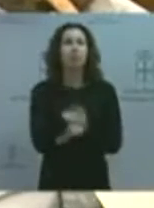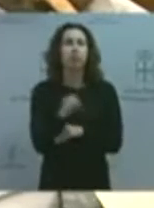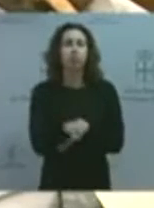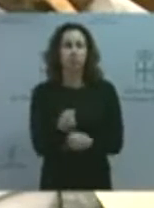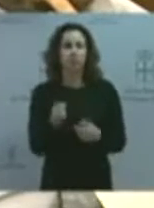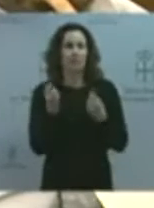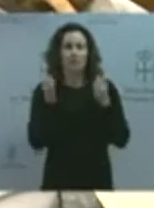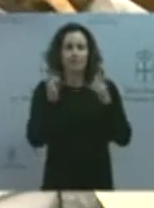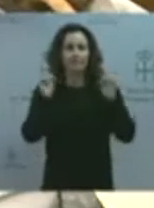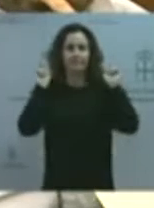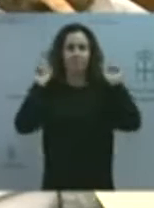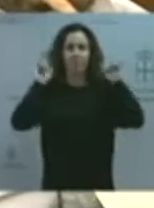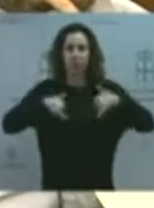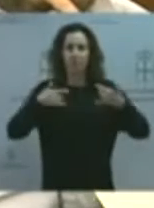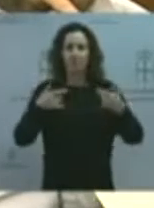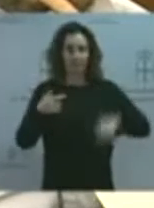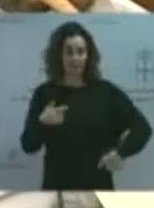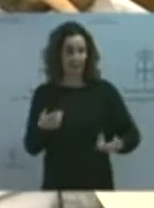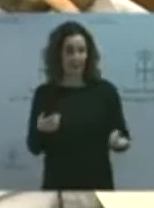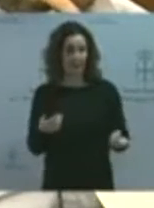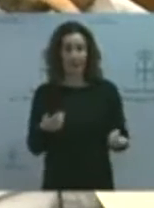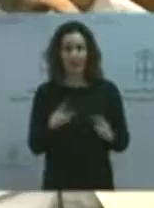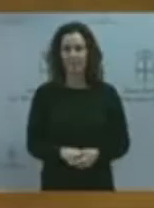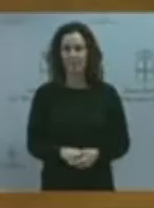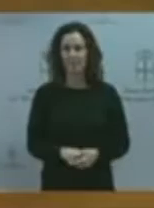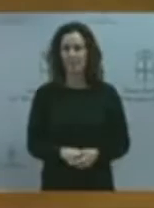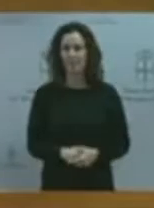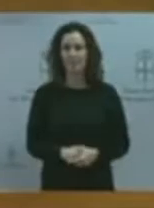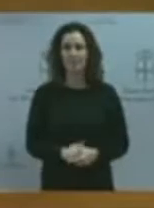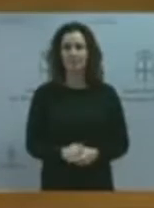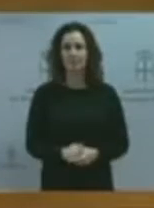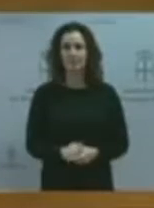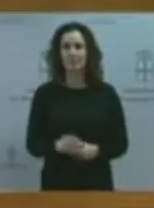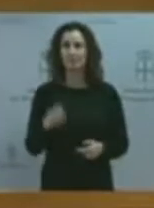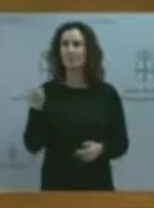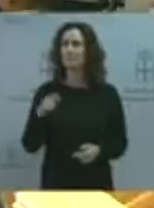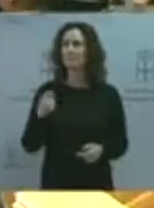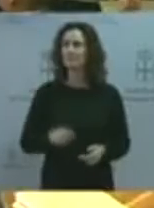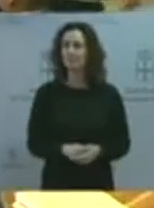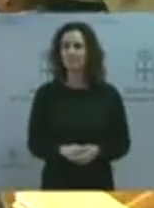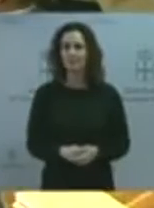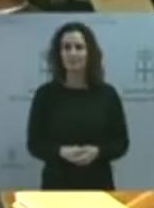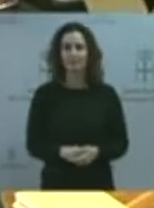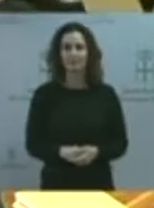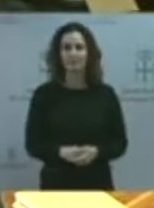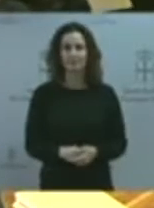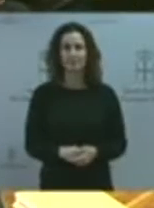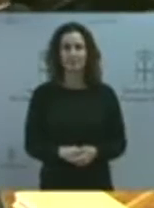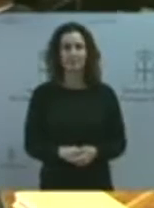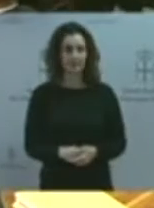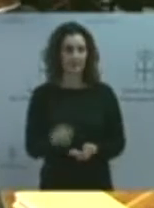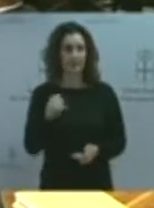segunda para nuestra tierra. Díganos si están... Gracias, señora Gil. Tengo que decirle, señora Gil, que estoy